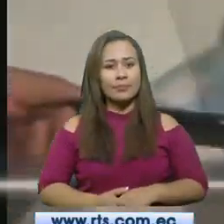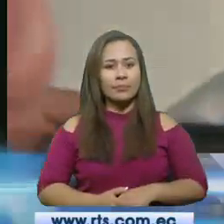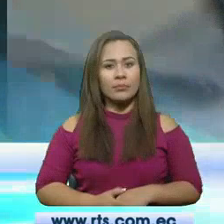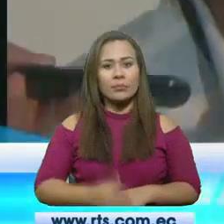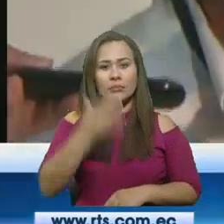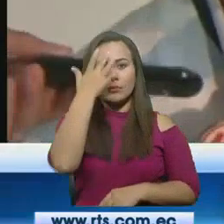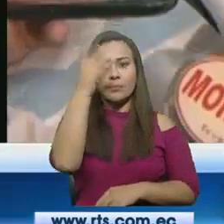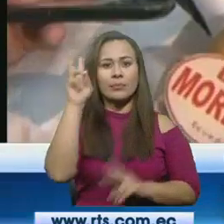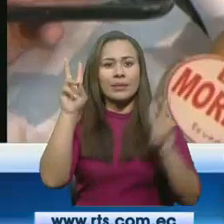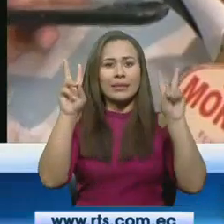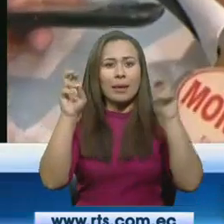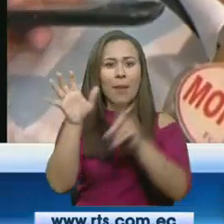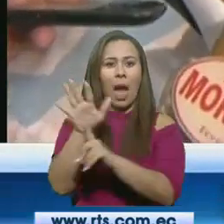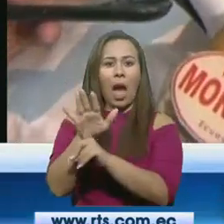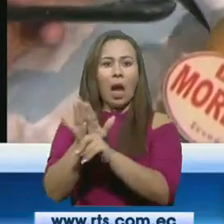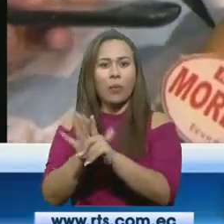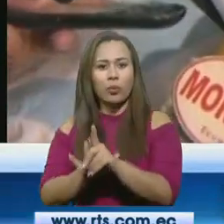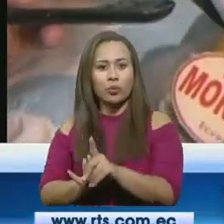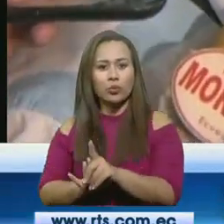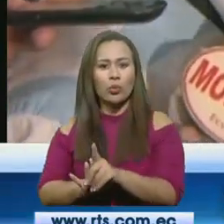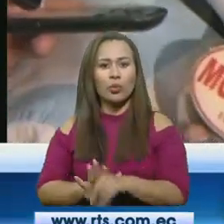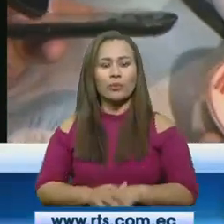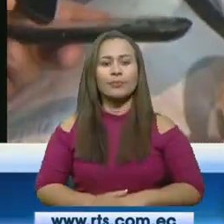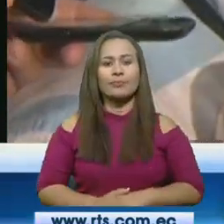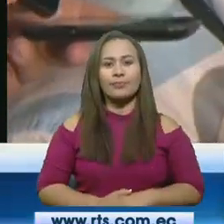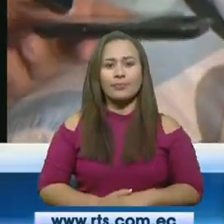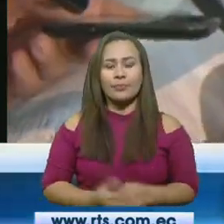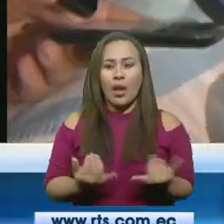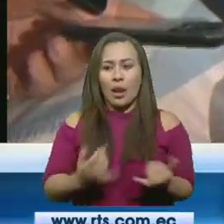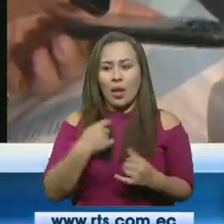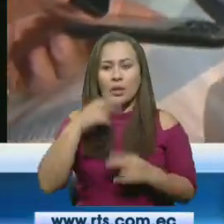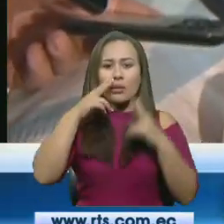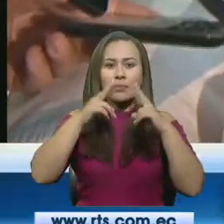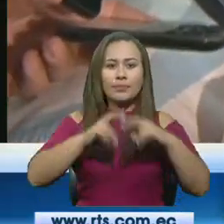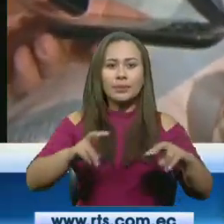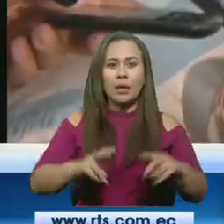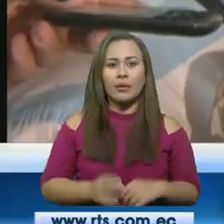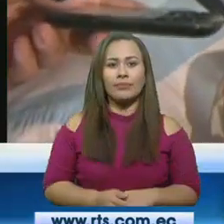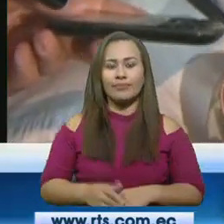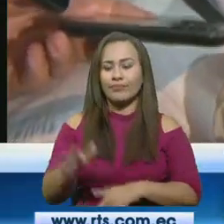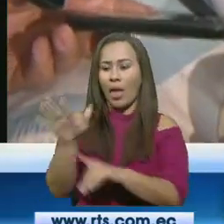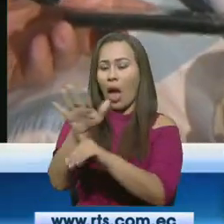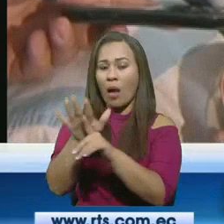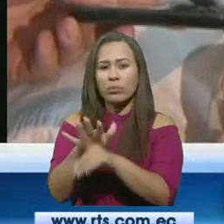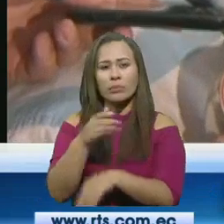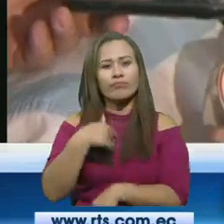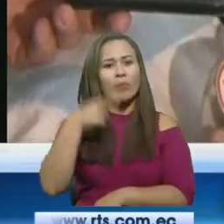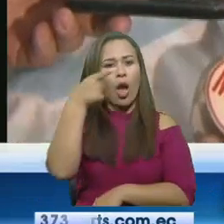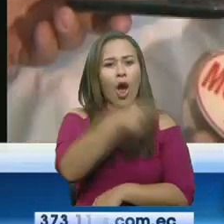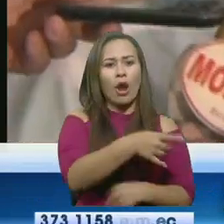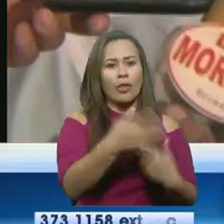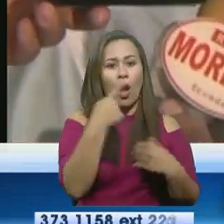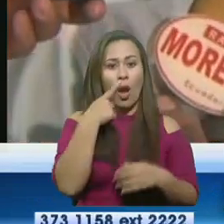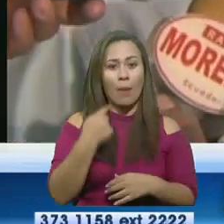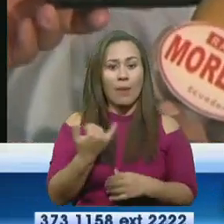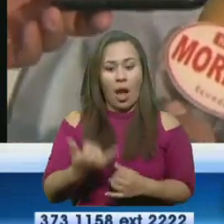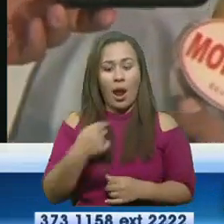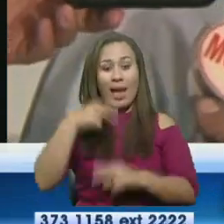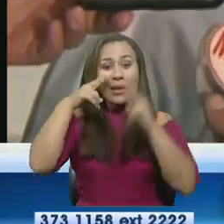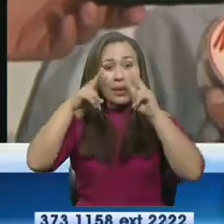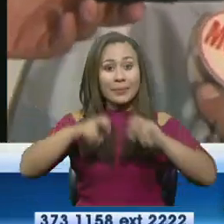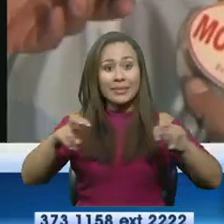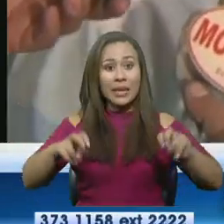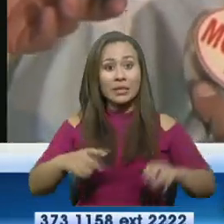abuso sexual. Se resolvió iniciar la instrucción fiscal y se ordenó la prisión preventiva por cuanto existe